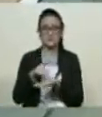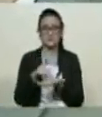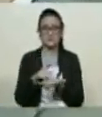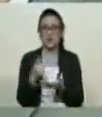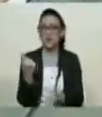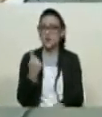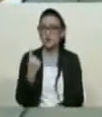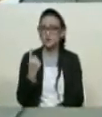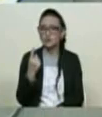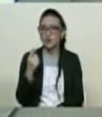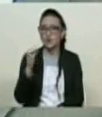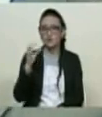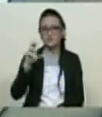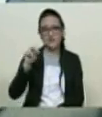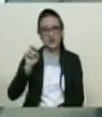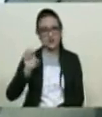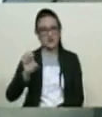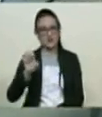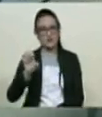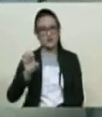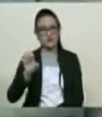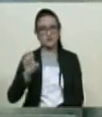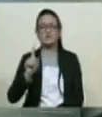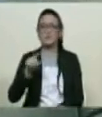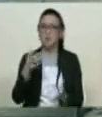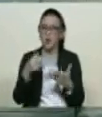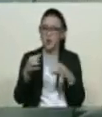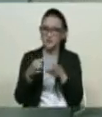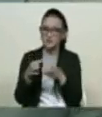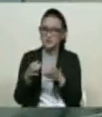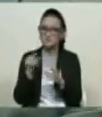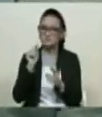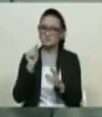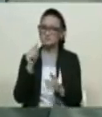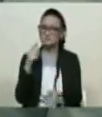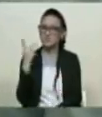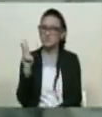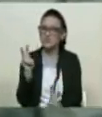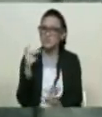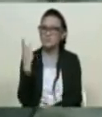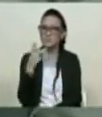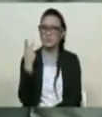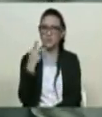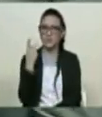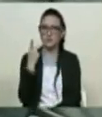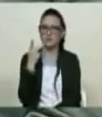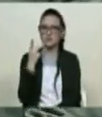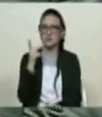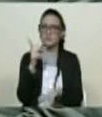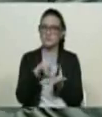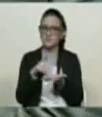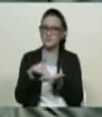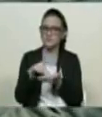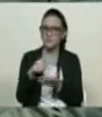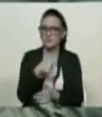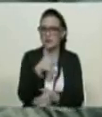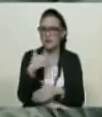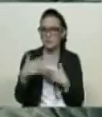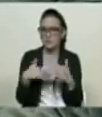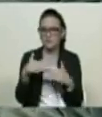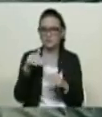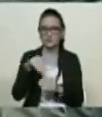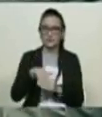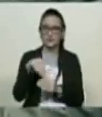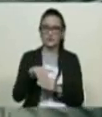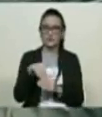Consejo Nacional Electoral, también las organizaciones con fines políticos que han participado para cada proceso